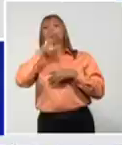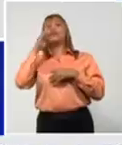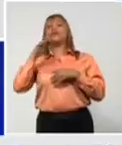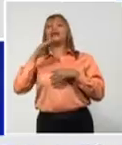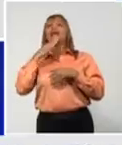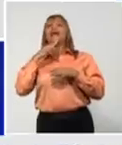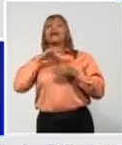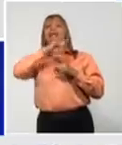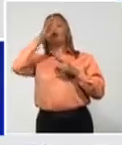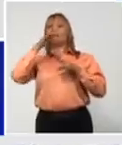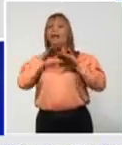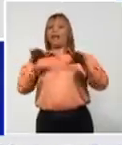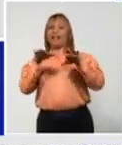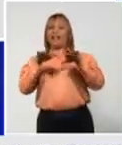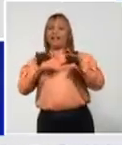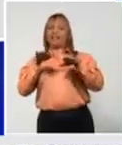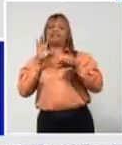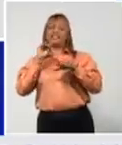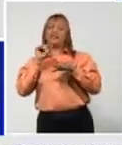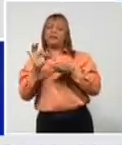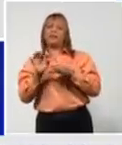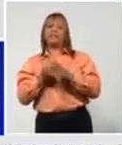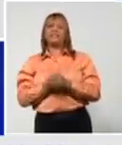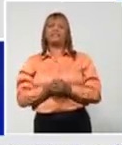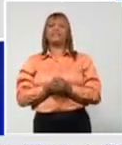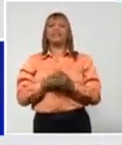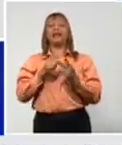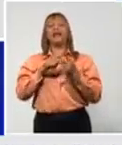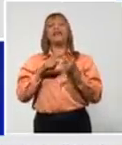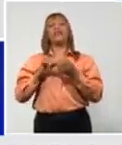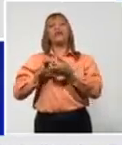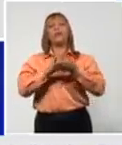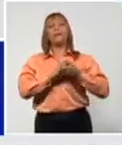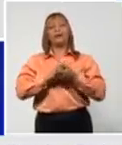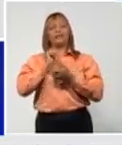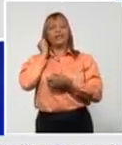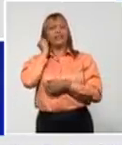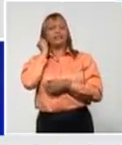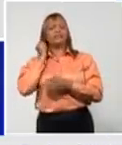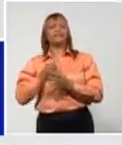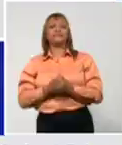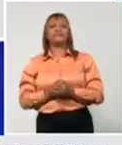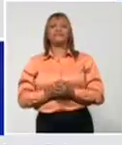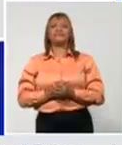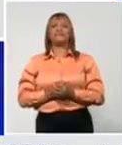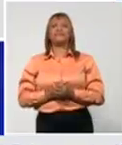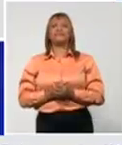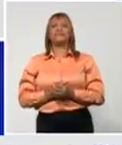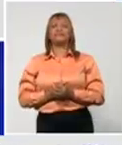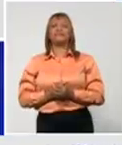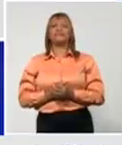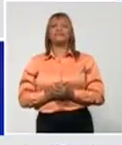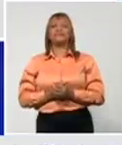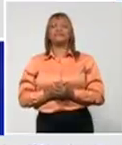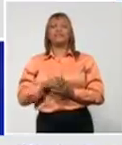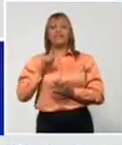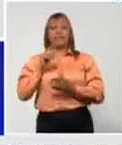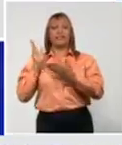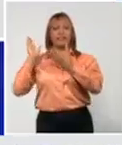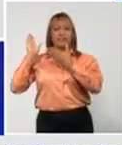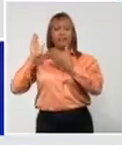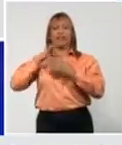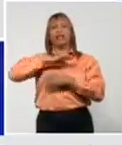¿no? Refiriéndose a dos compañeras, ¿no? Esta es la curva, el